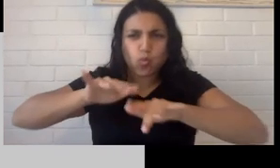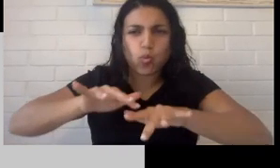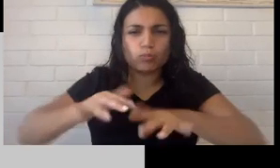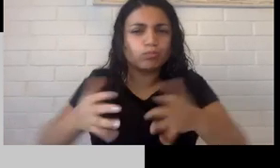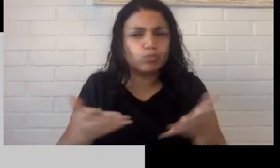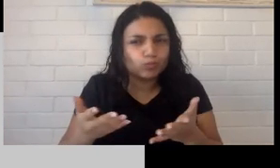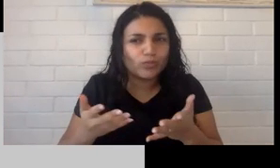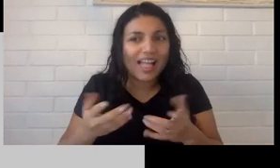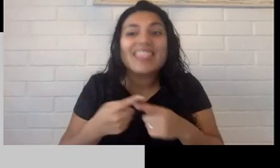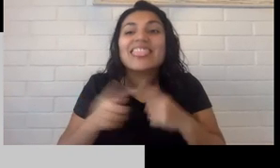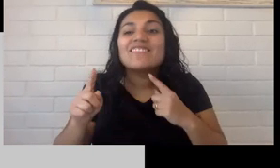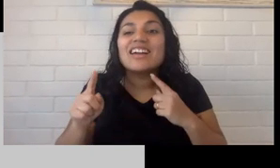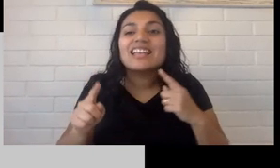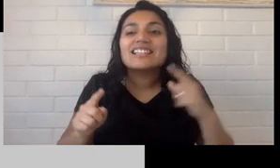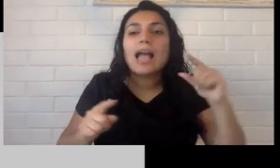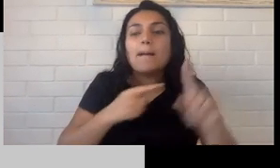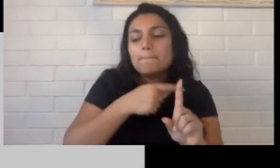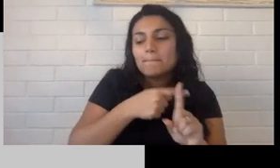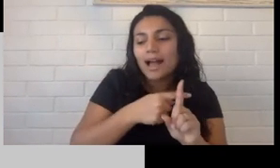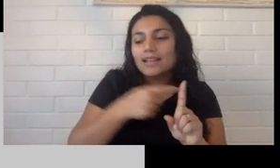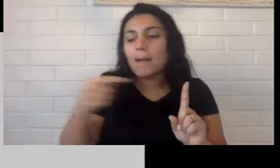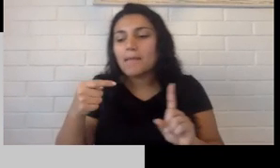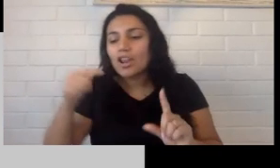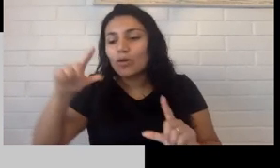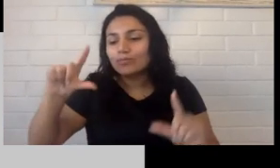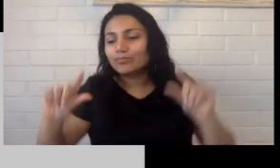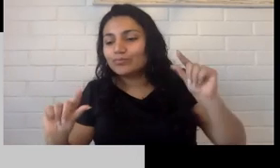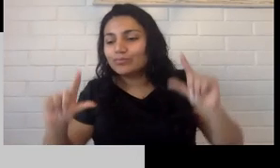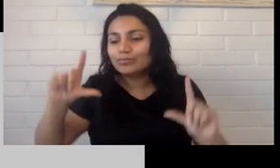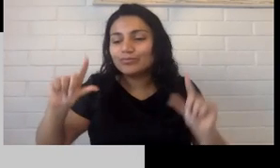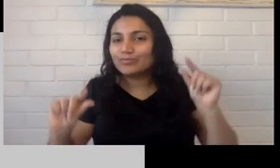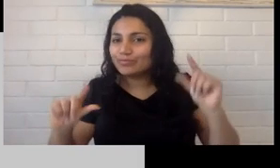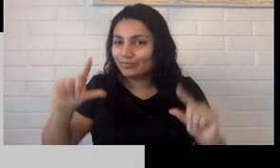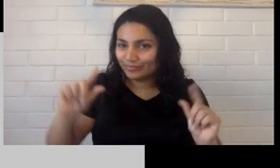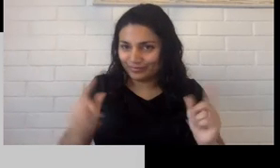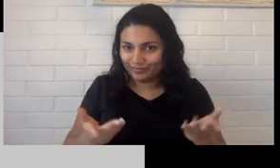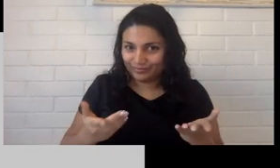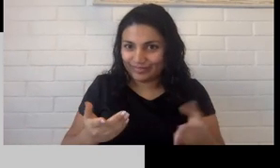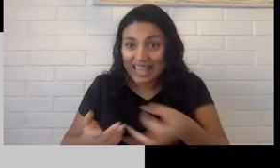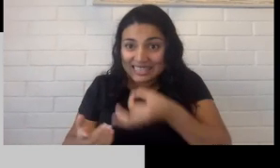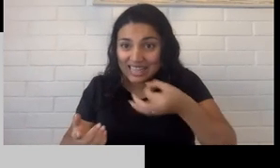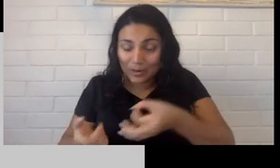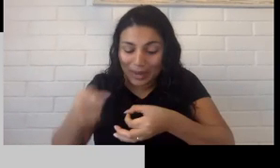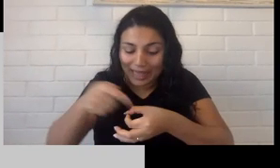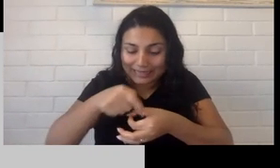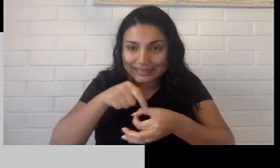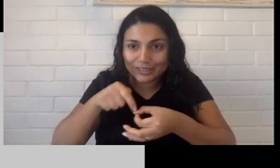diferencia en el gradiente eléctrico. Aquí tenemos que considerar que el interior de la célula, en este